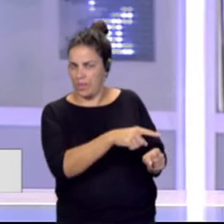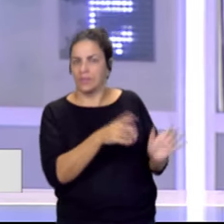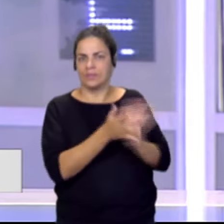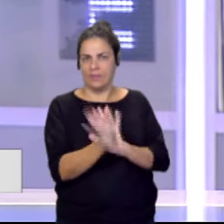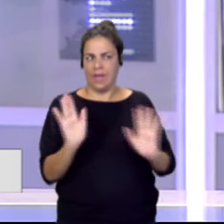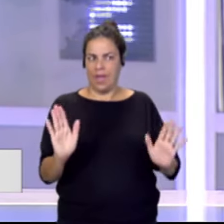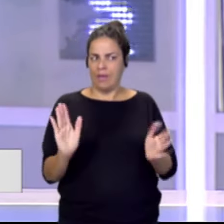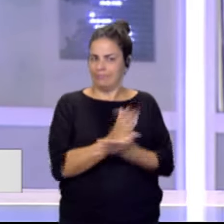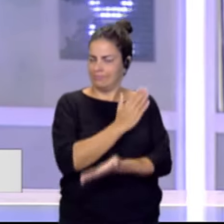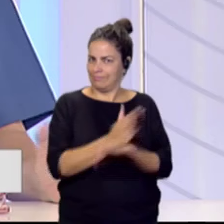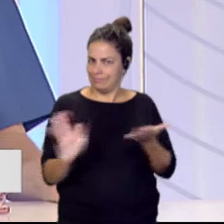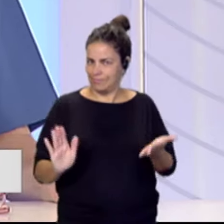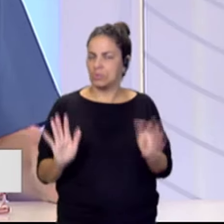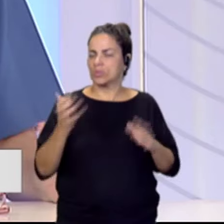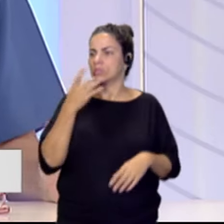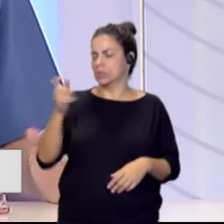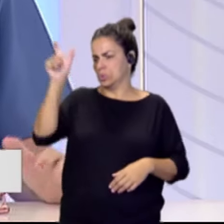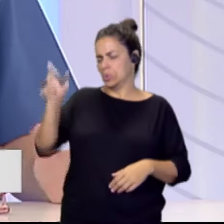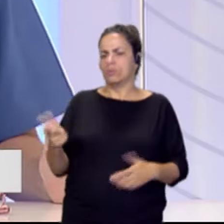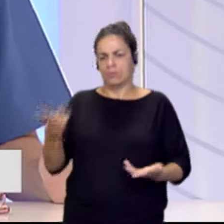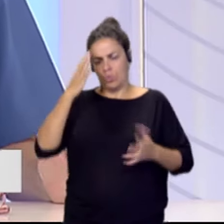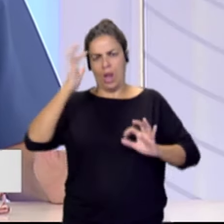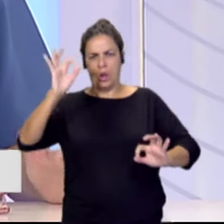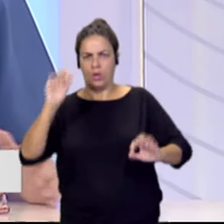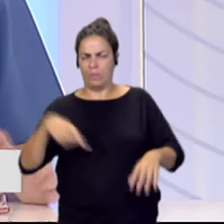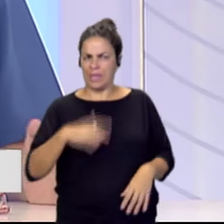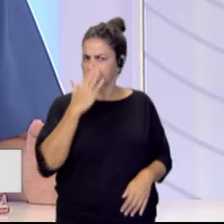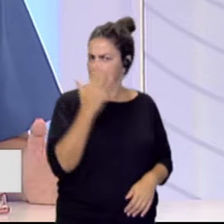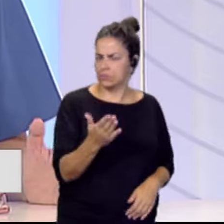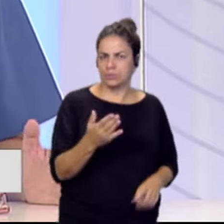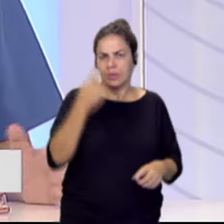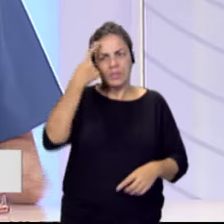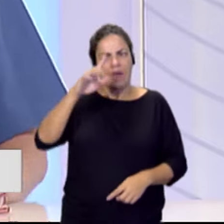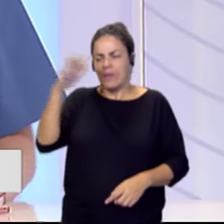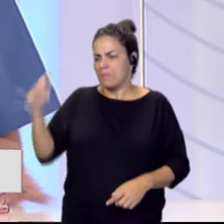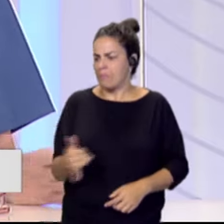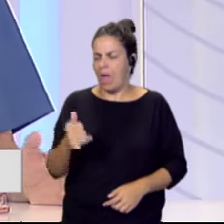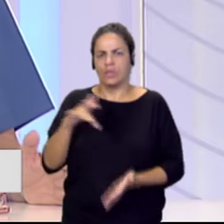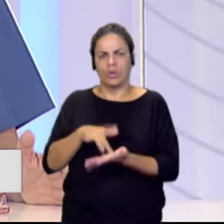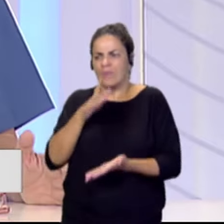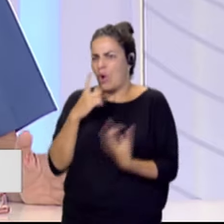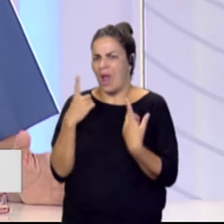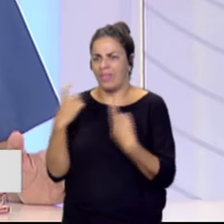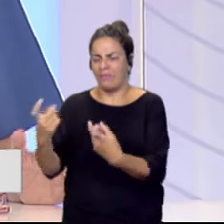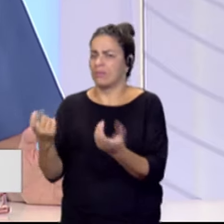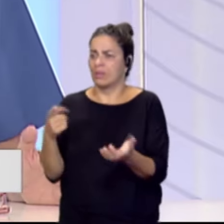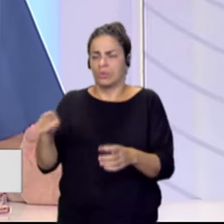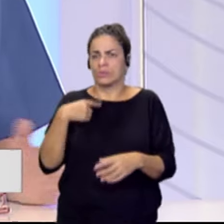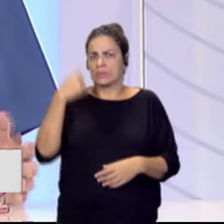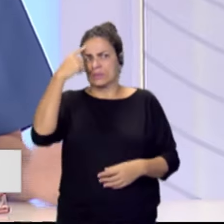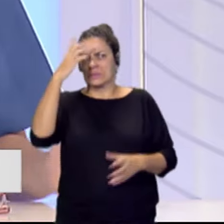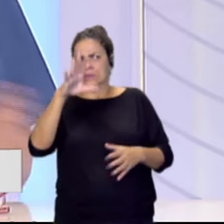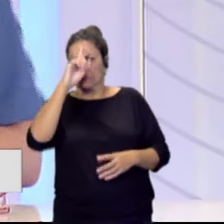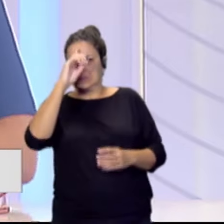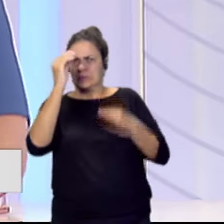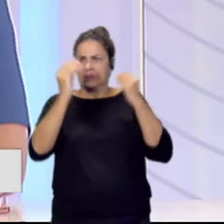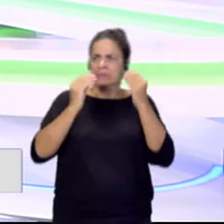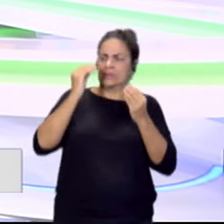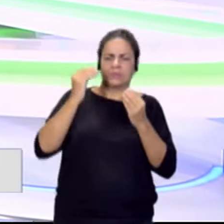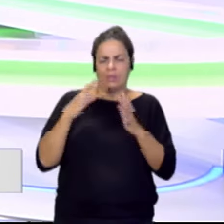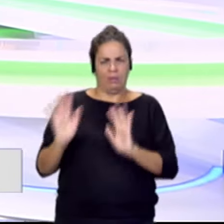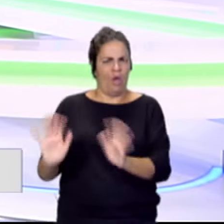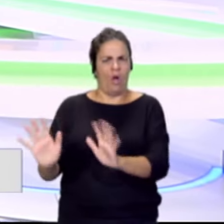Entonces tú, si eres una persona coherente y honesta y sabes que estás de baja porque realmente no necesitas, no tienes que tener ningún remordimiento. Que lo puedes tener, obviamente, somos humanos